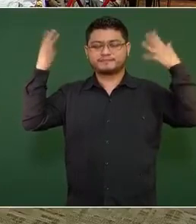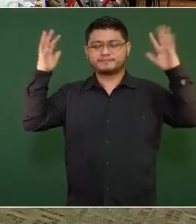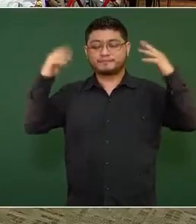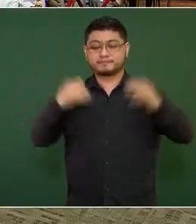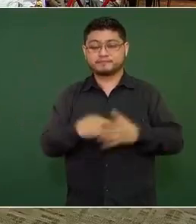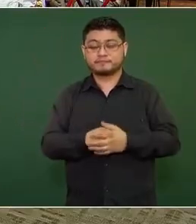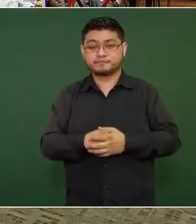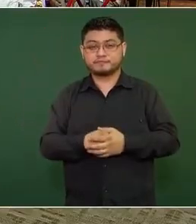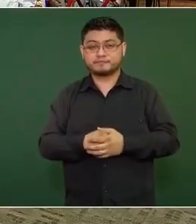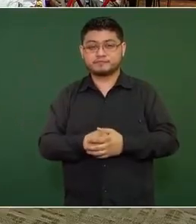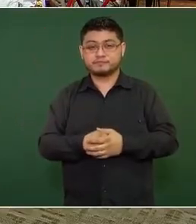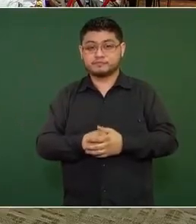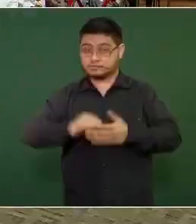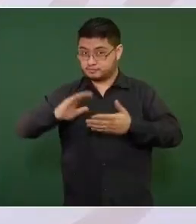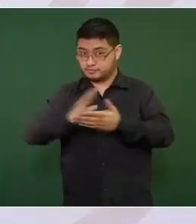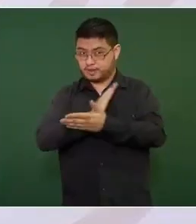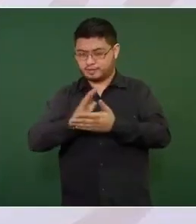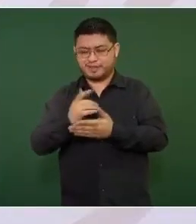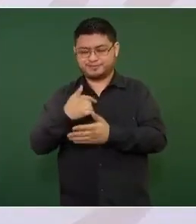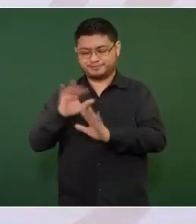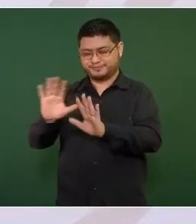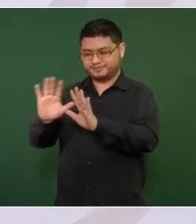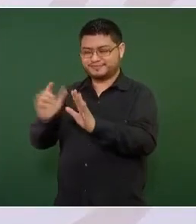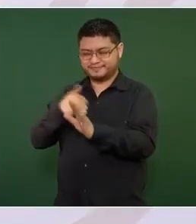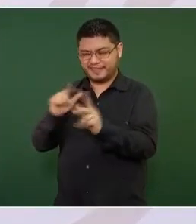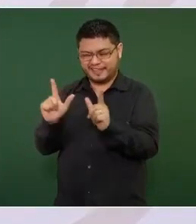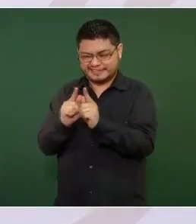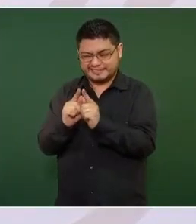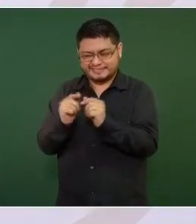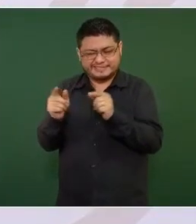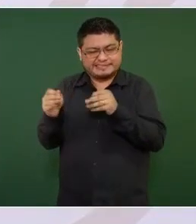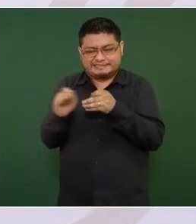Informo también, ya estoy terminando,